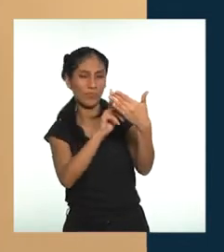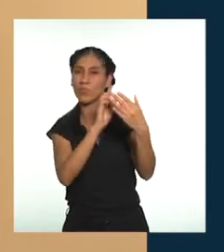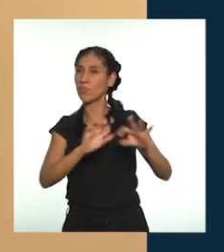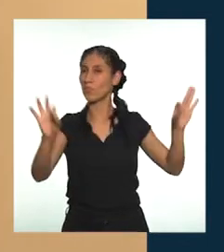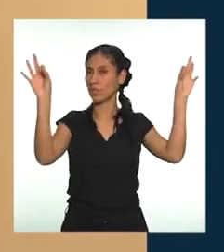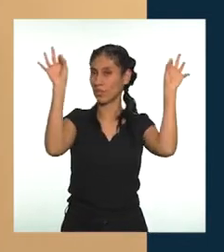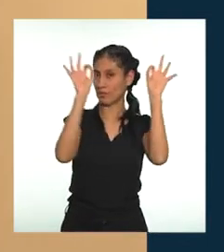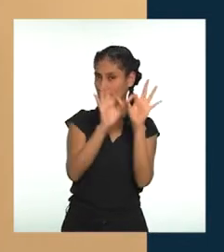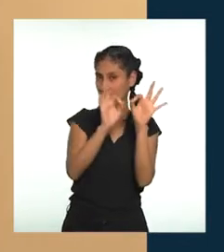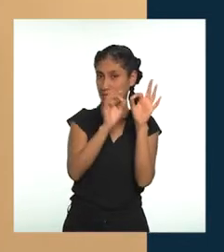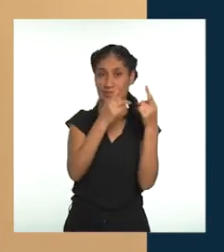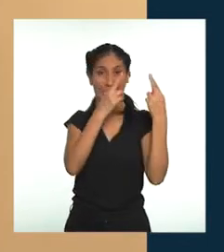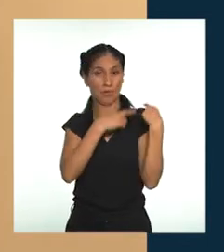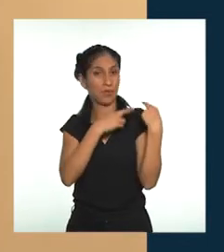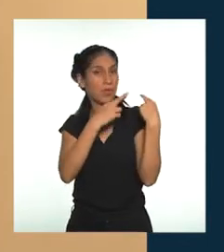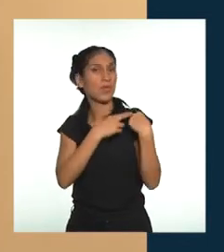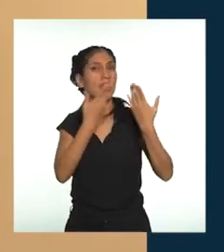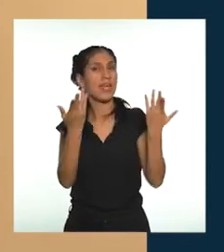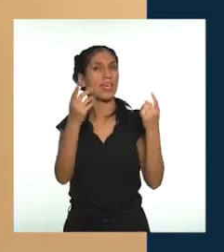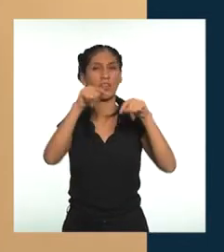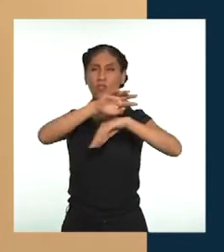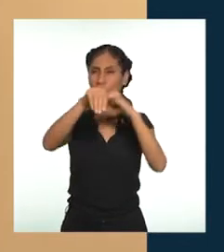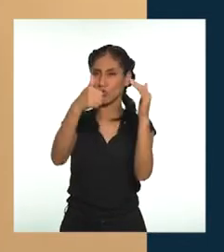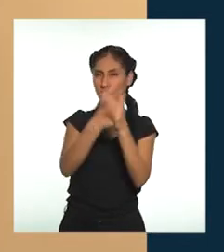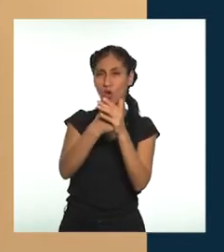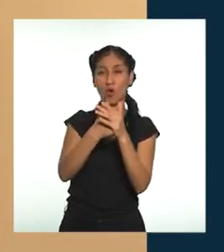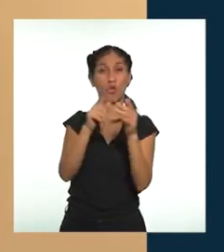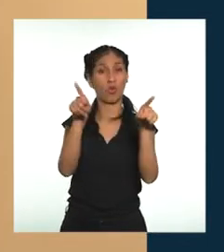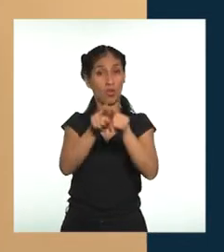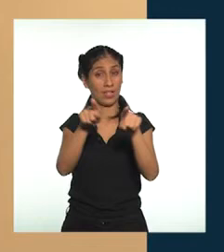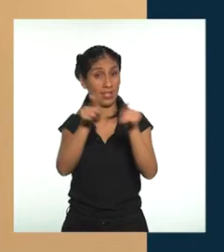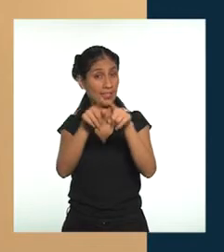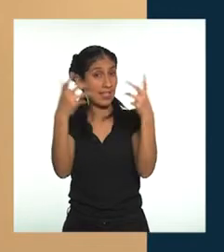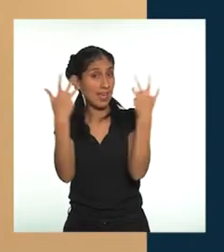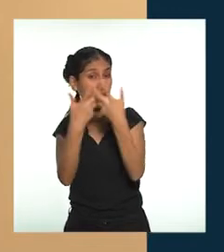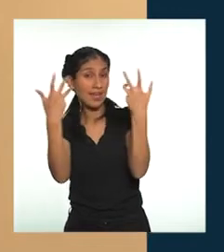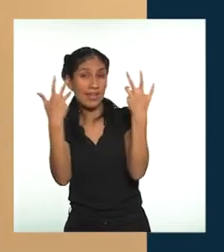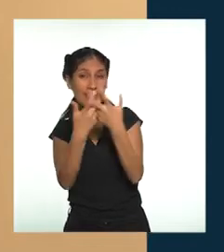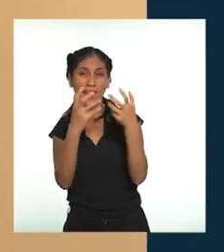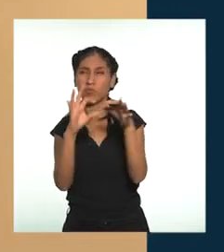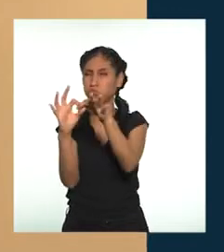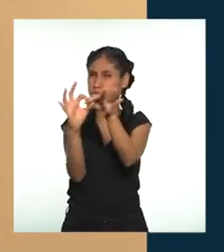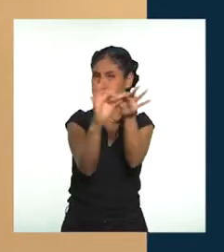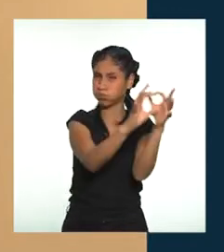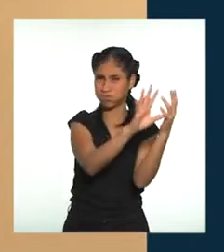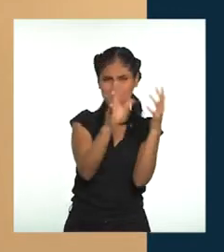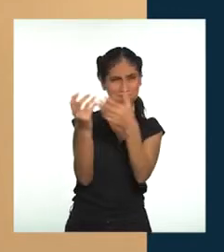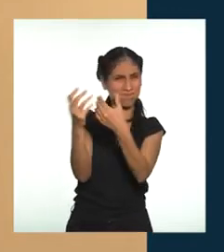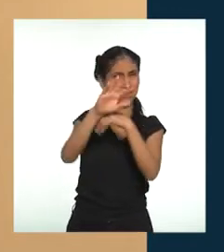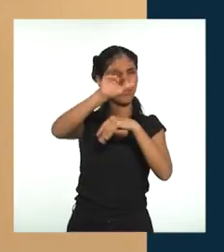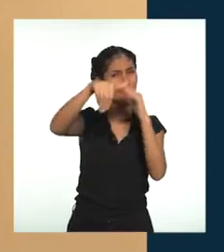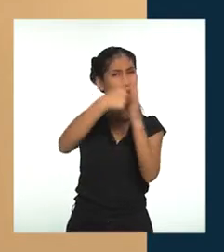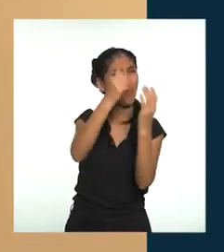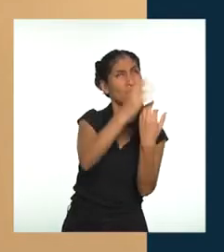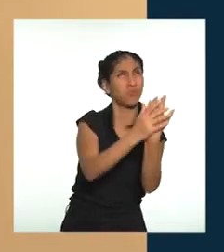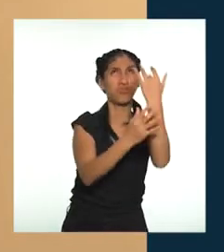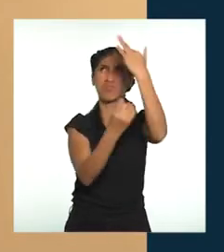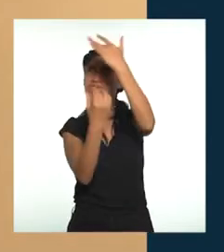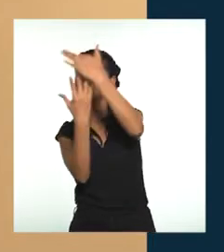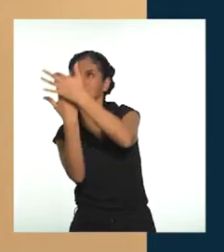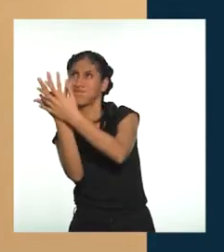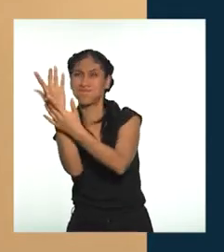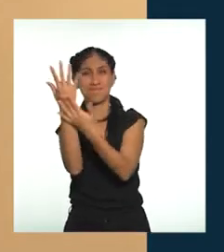su importante papel en la preservación y la relación armoniosa que sostiene con la